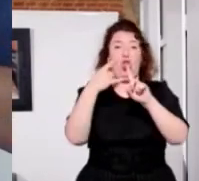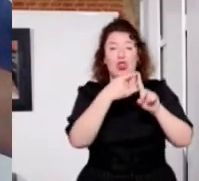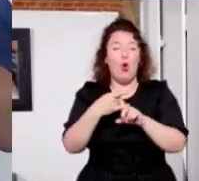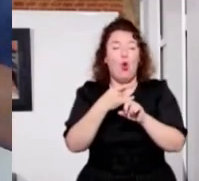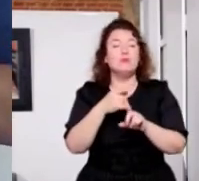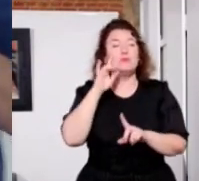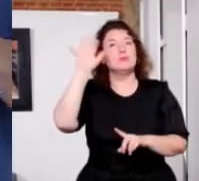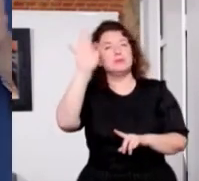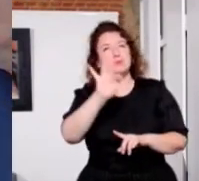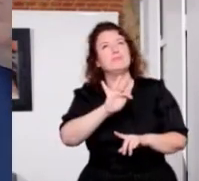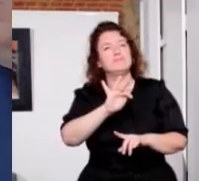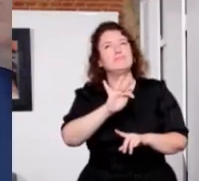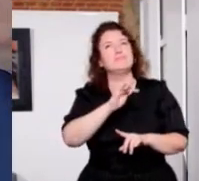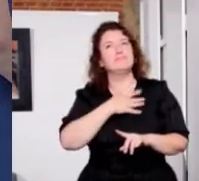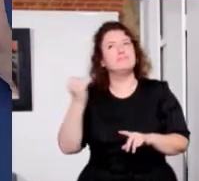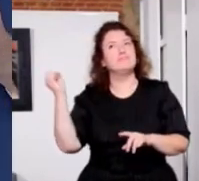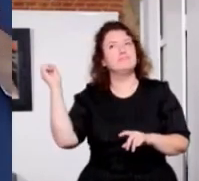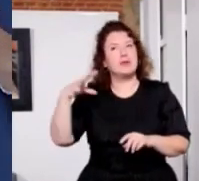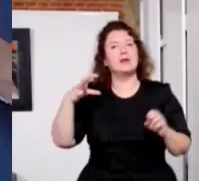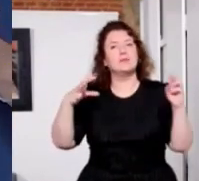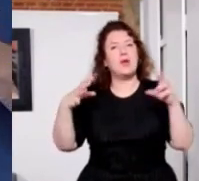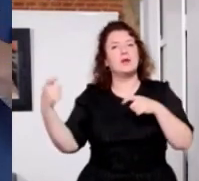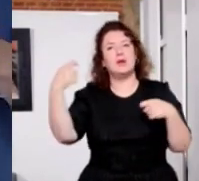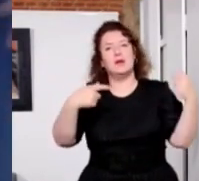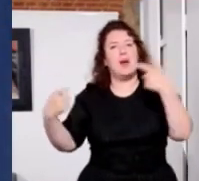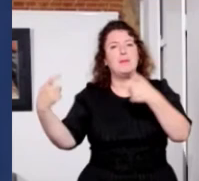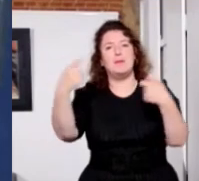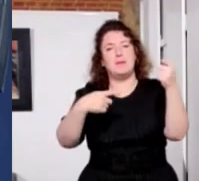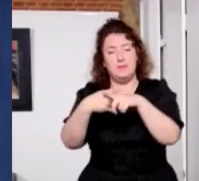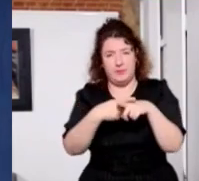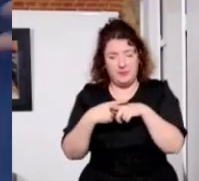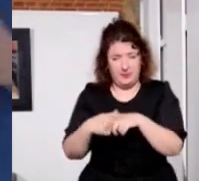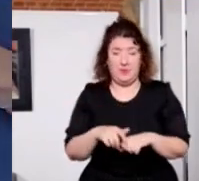que este proyecto siga el camino que plantearon papá y mamá,